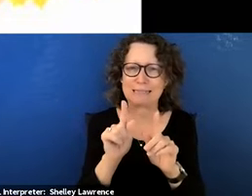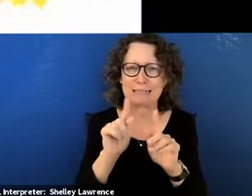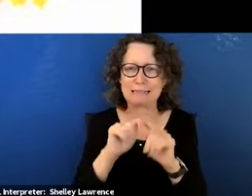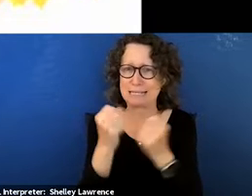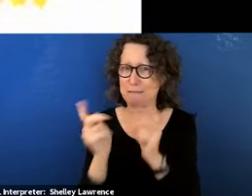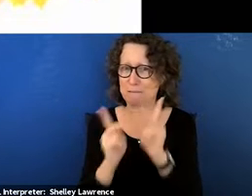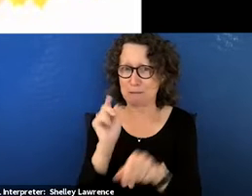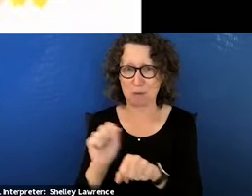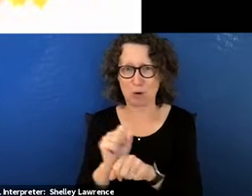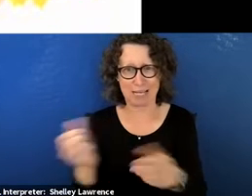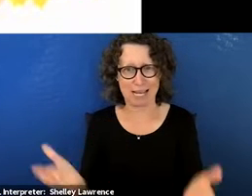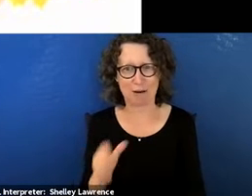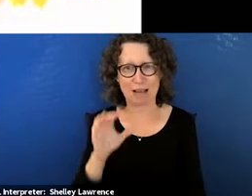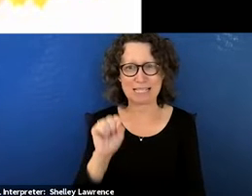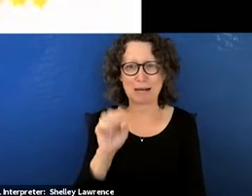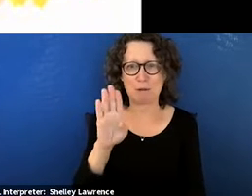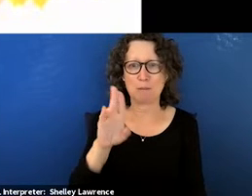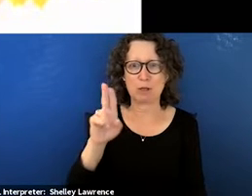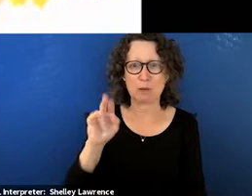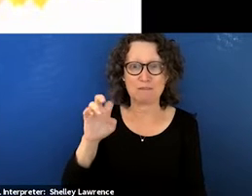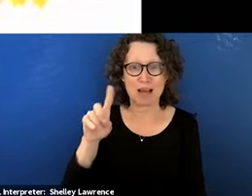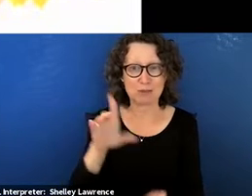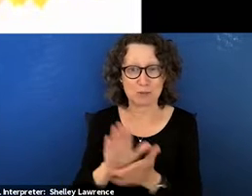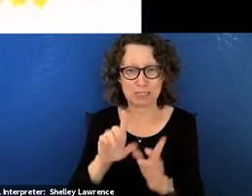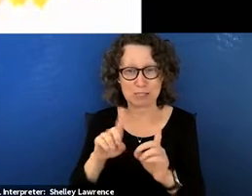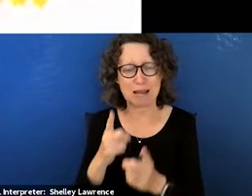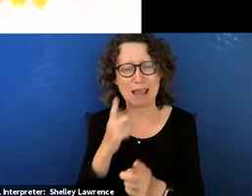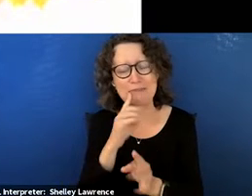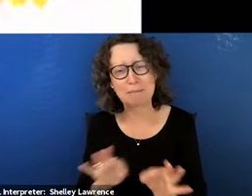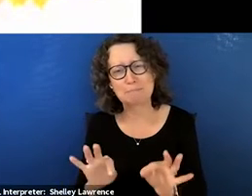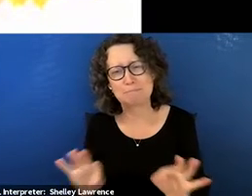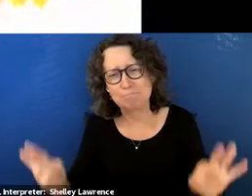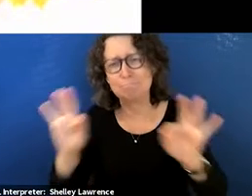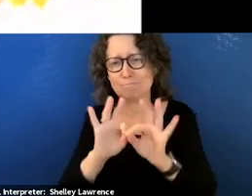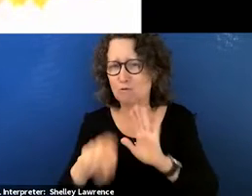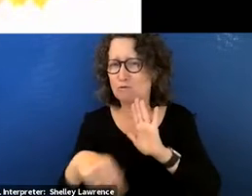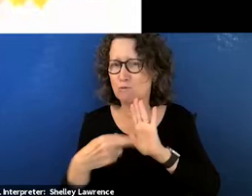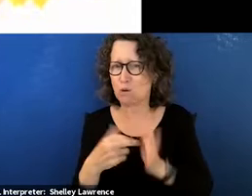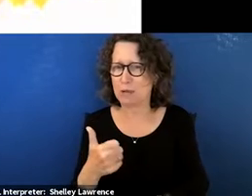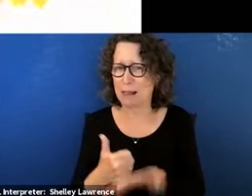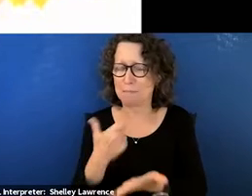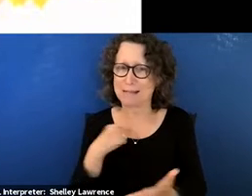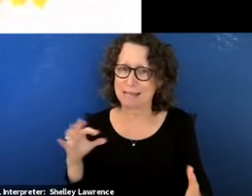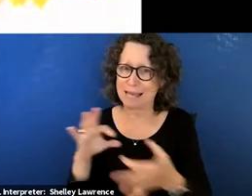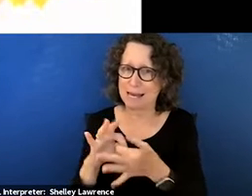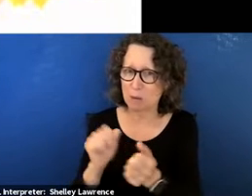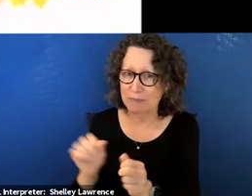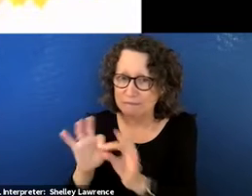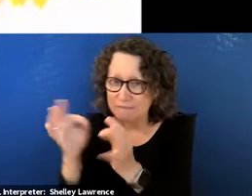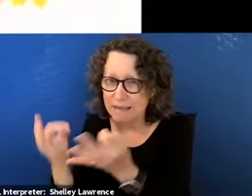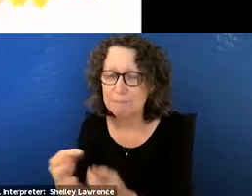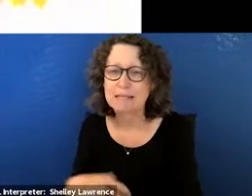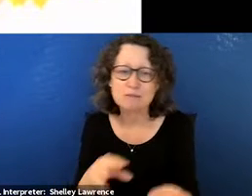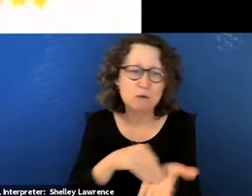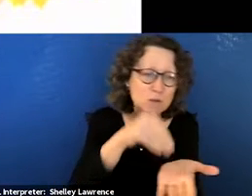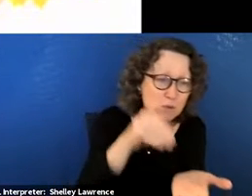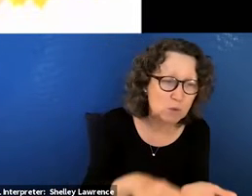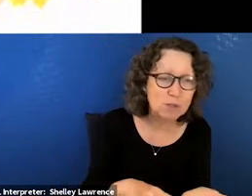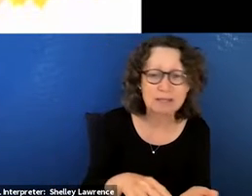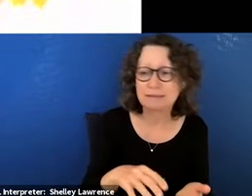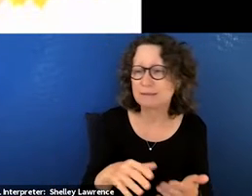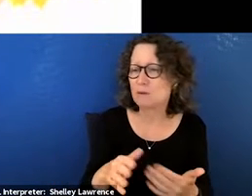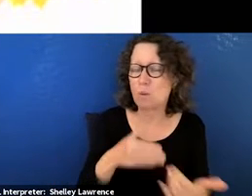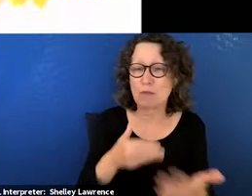equipo maravilloso de gente talentosa trabajando aquí en el Instituto de Santa Bárbara y ellos hacen un rol crucial para ayudarnos a conectar con las familias, servir